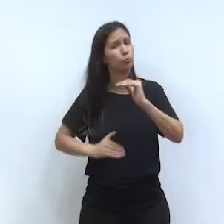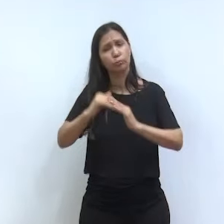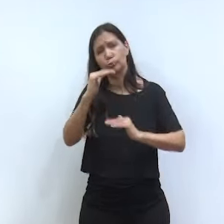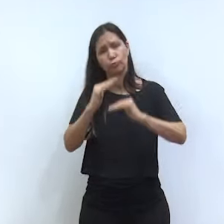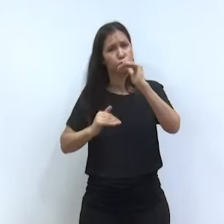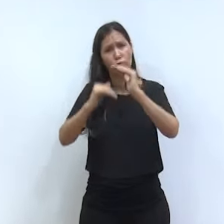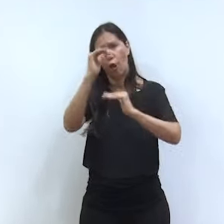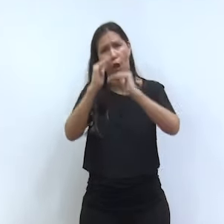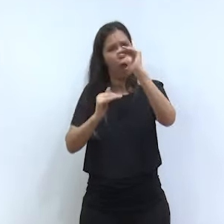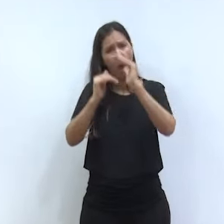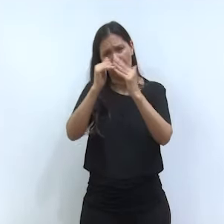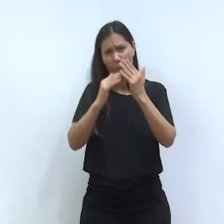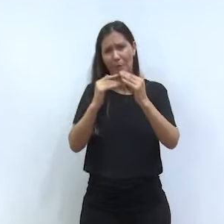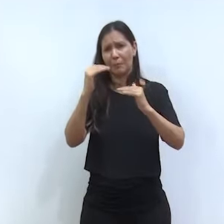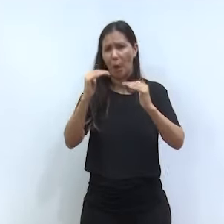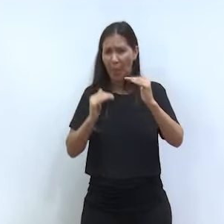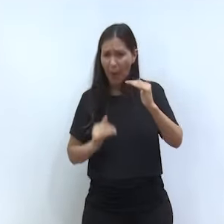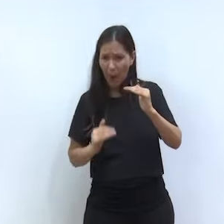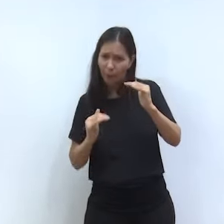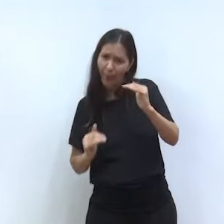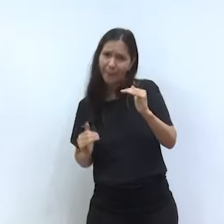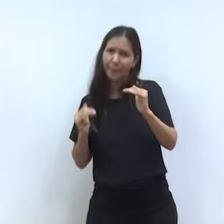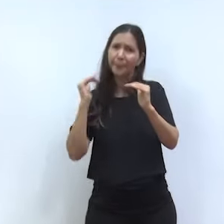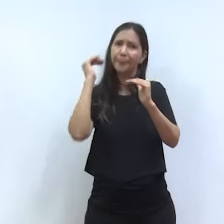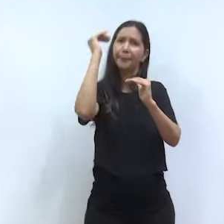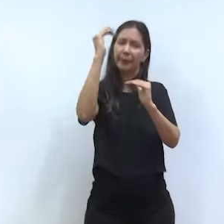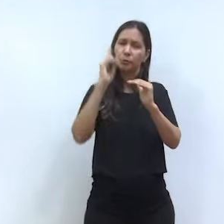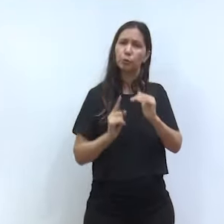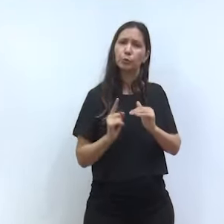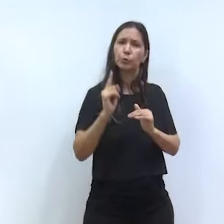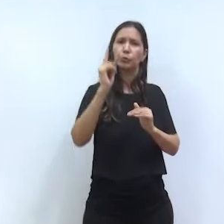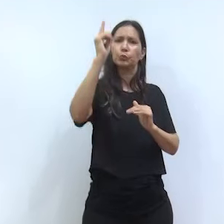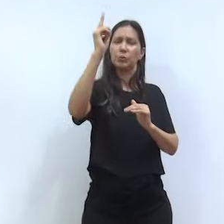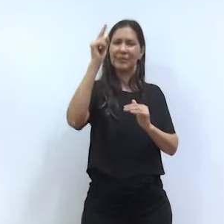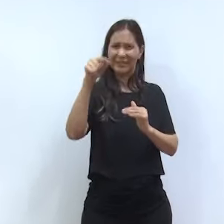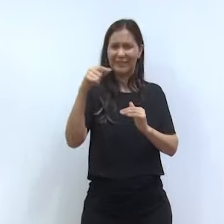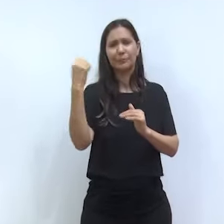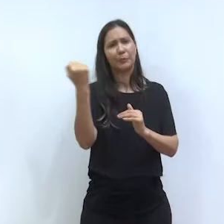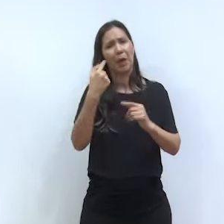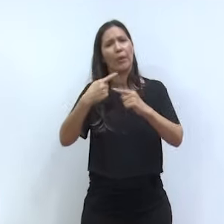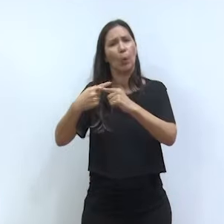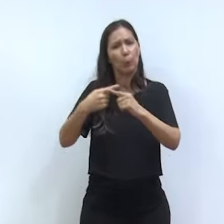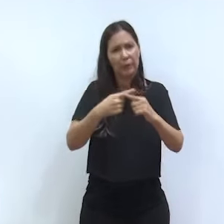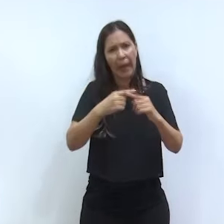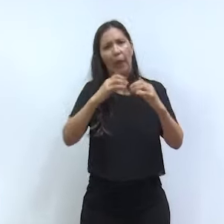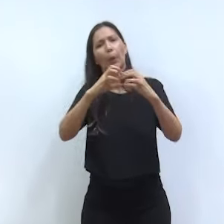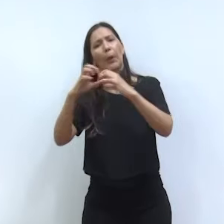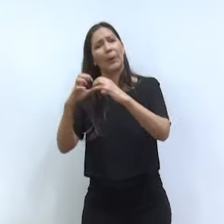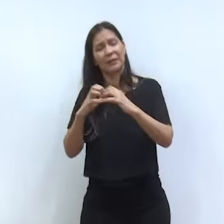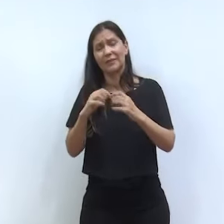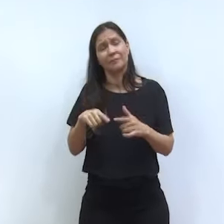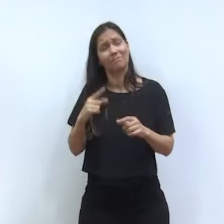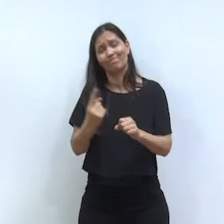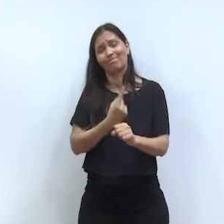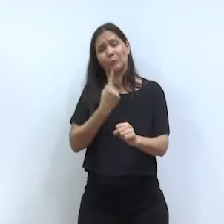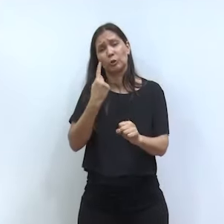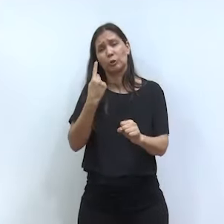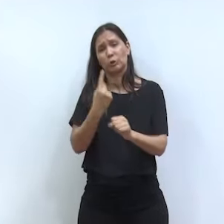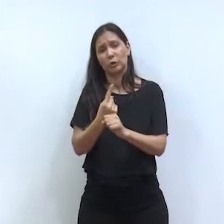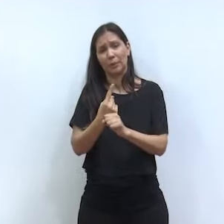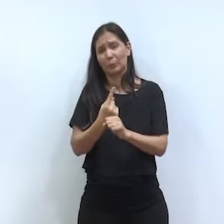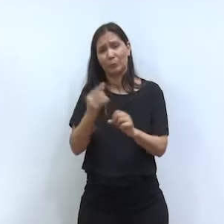debatiendo y discutiendo y eso no lo pudimos hacer no se hizo no se